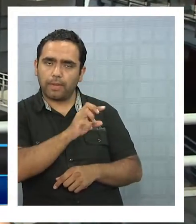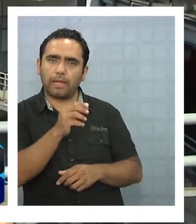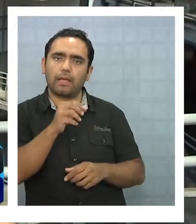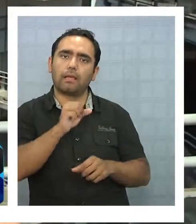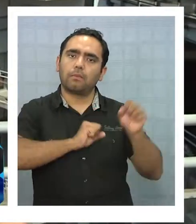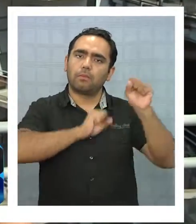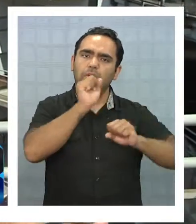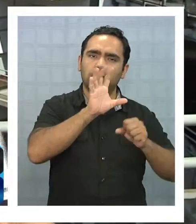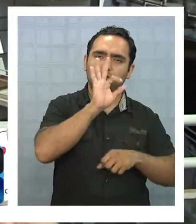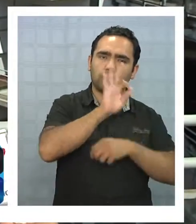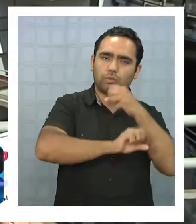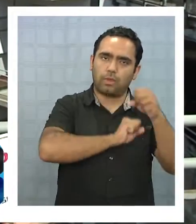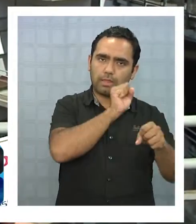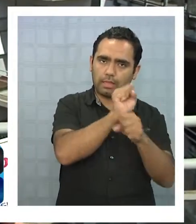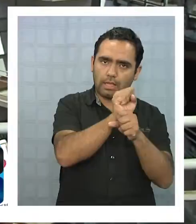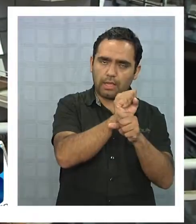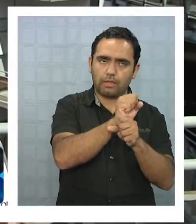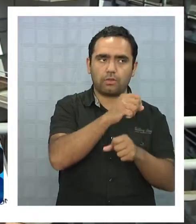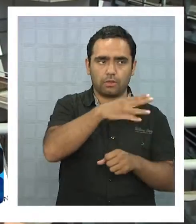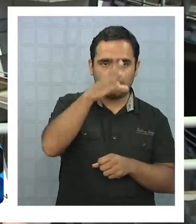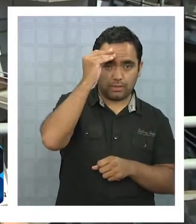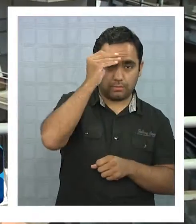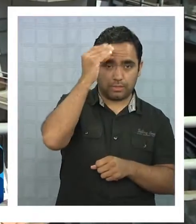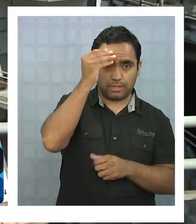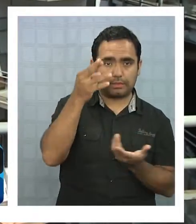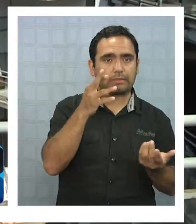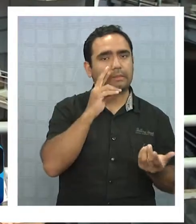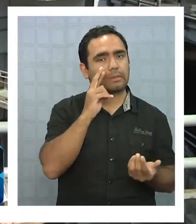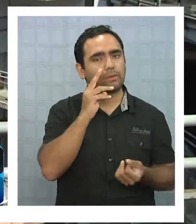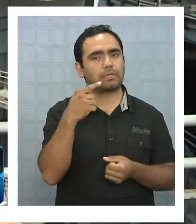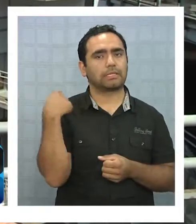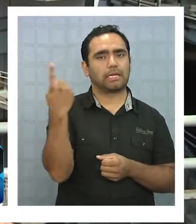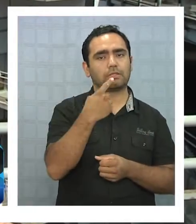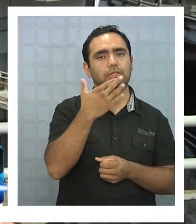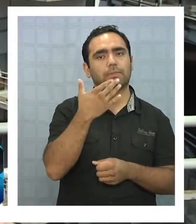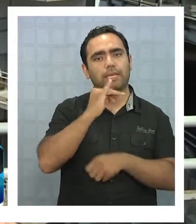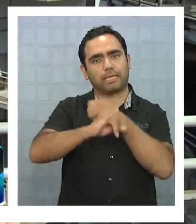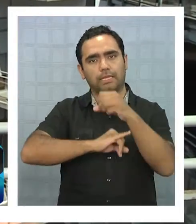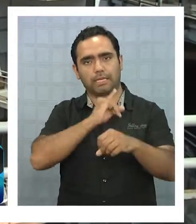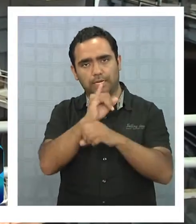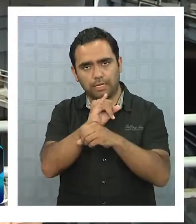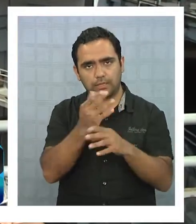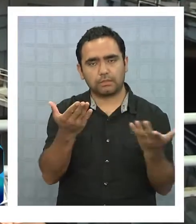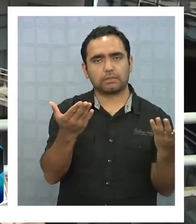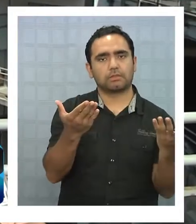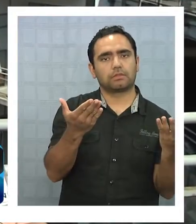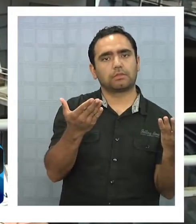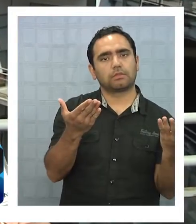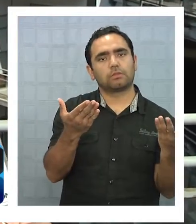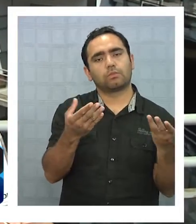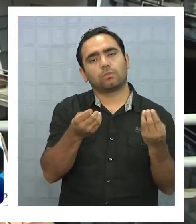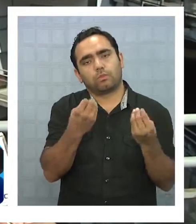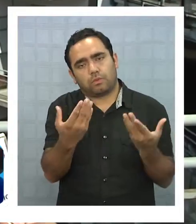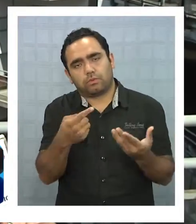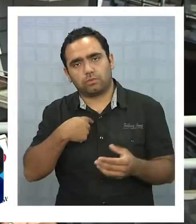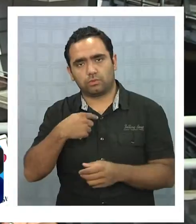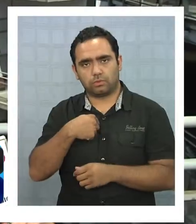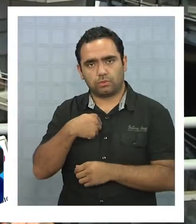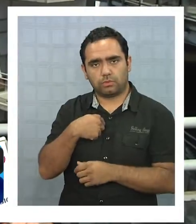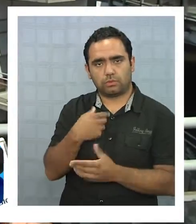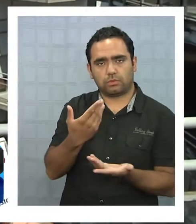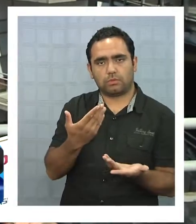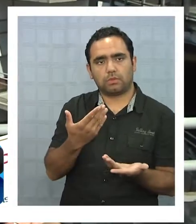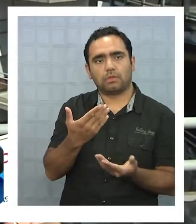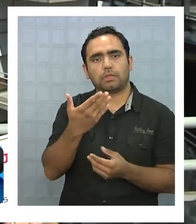50 años de experiencia, reconocido nacional e internacionalmente, aparte localmente. Bueno, yo tengo